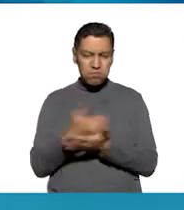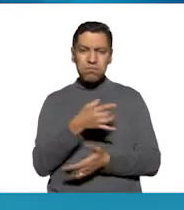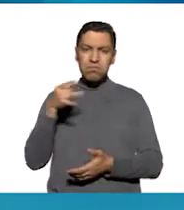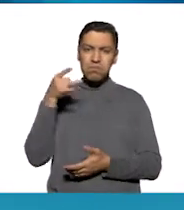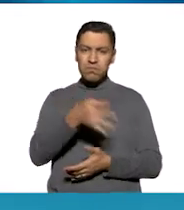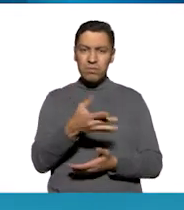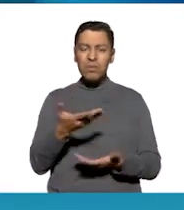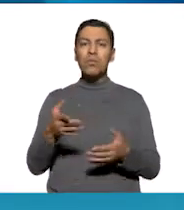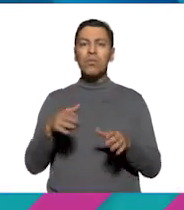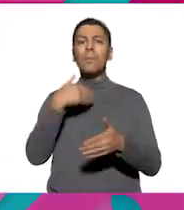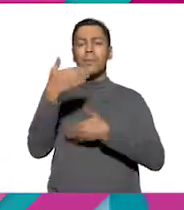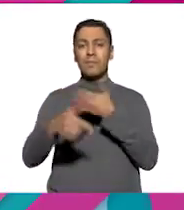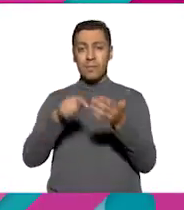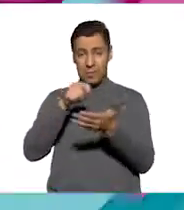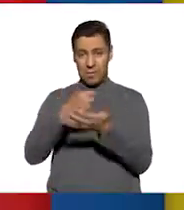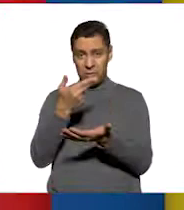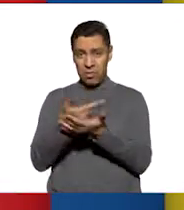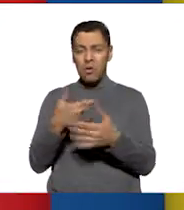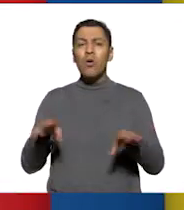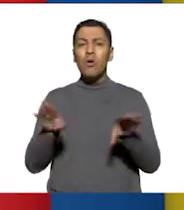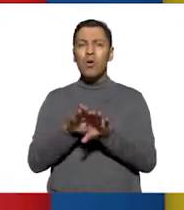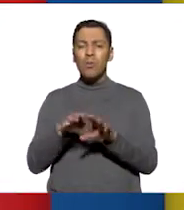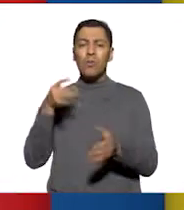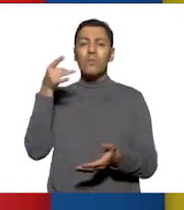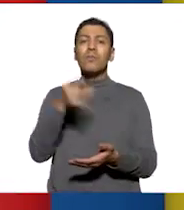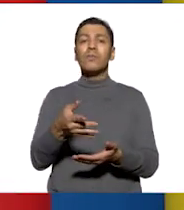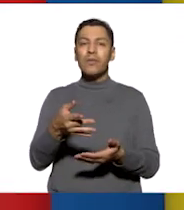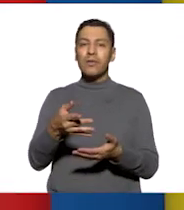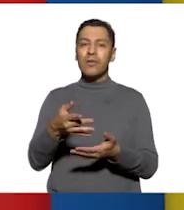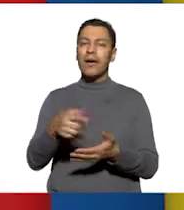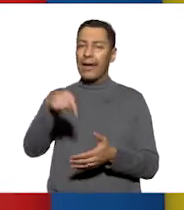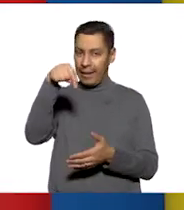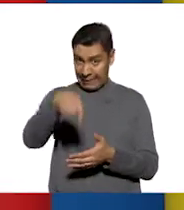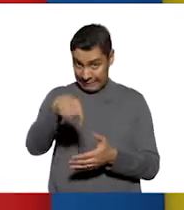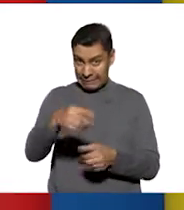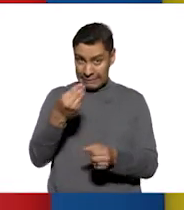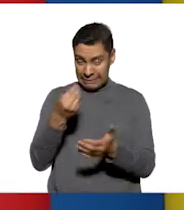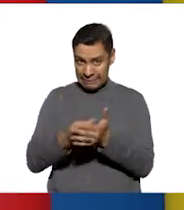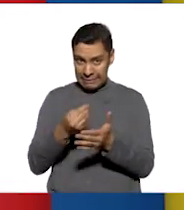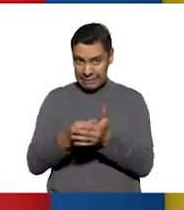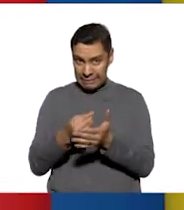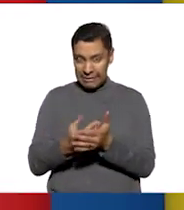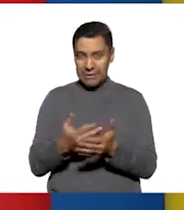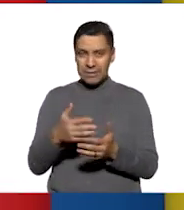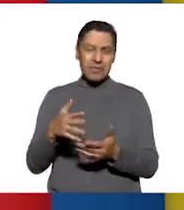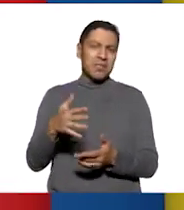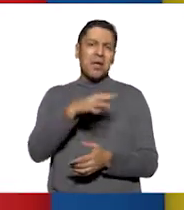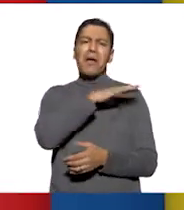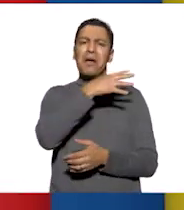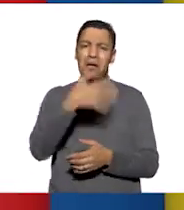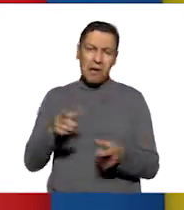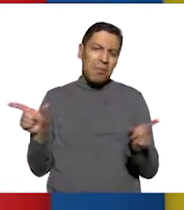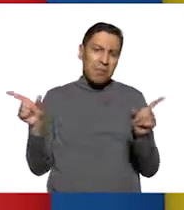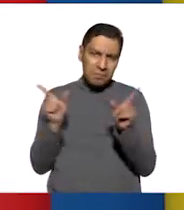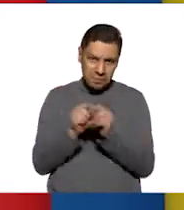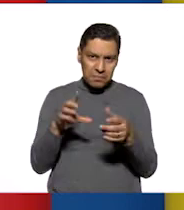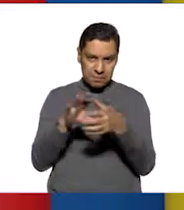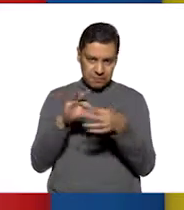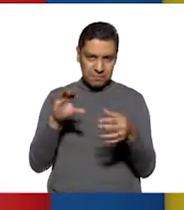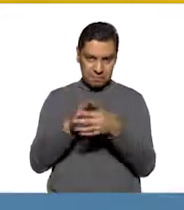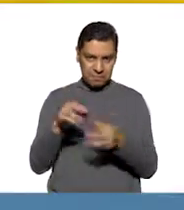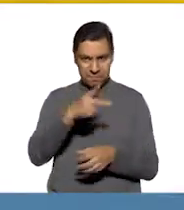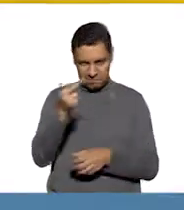Tenochtitlán? Eso, querida Jenny, es lo que veremos en esta clase. Trataremos de manera general y breve responder a esa